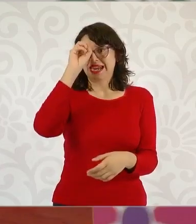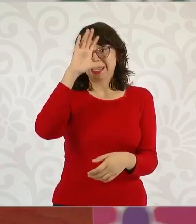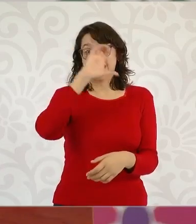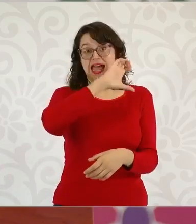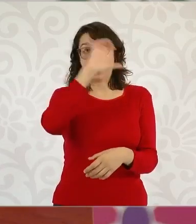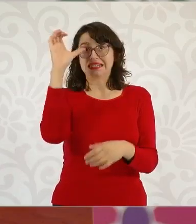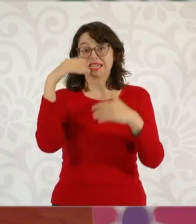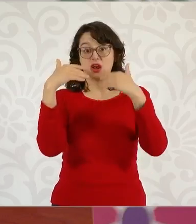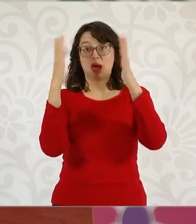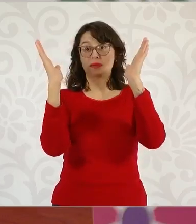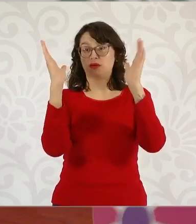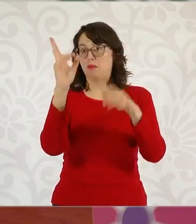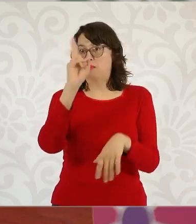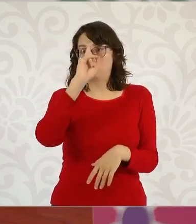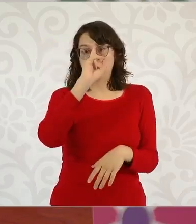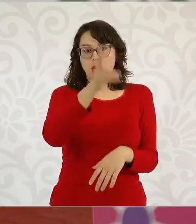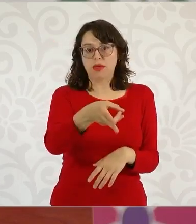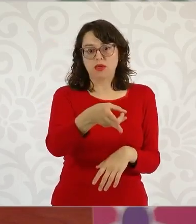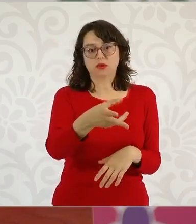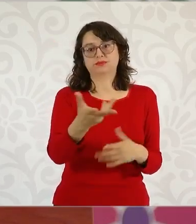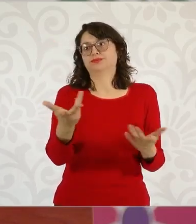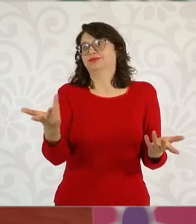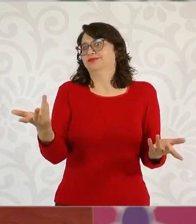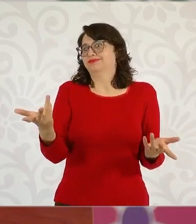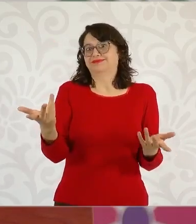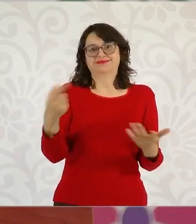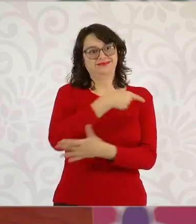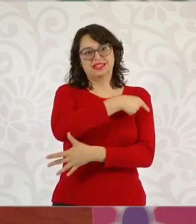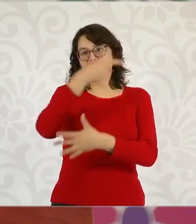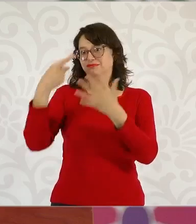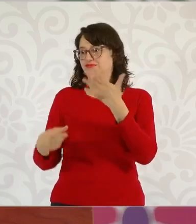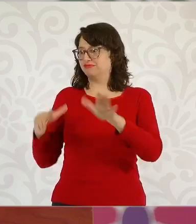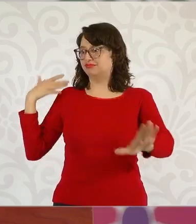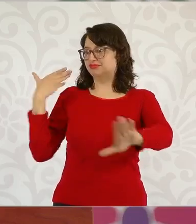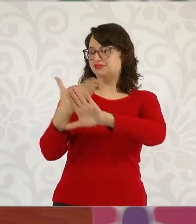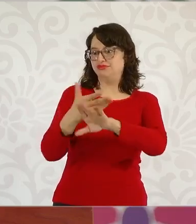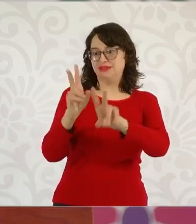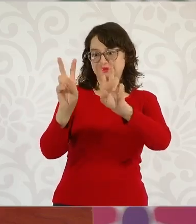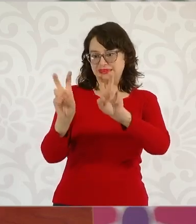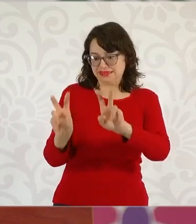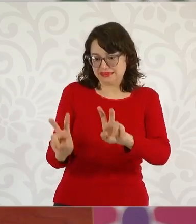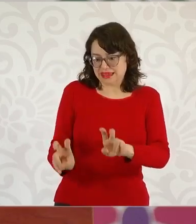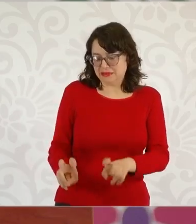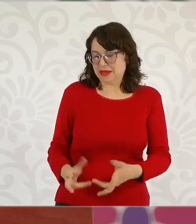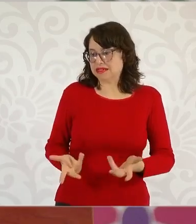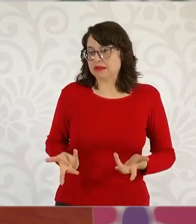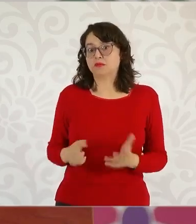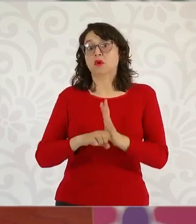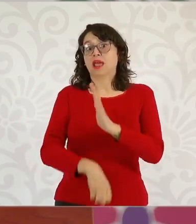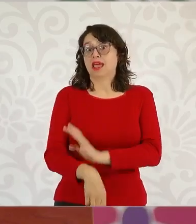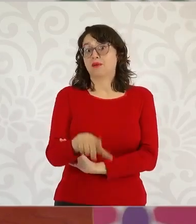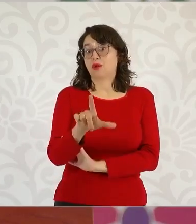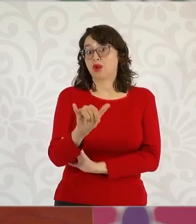por ejemplo minería de litio, que es uno de los objetivos que hemos planteado para la soberanía nacional, pues no hubiera